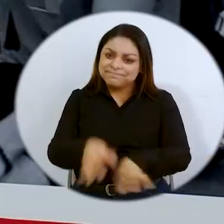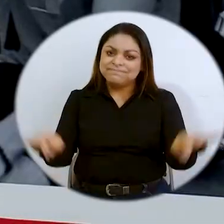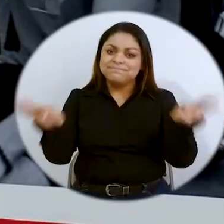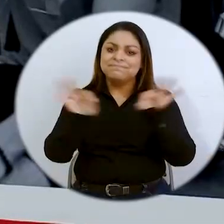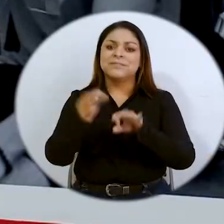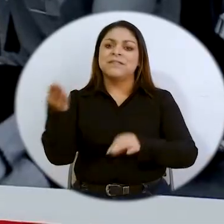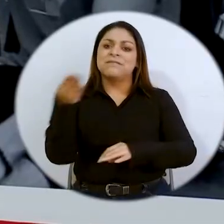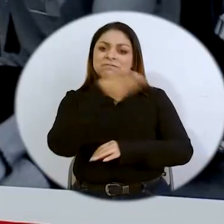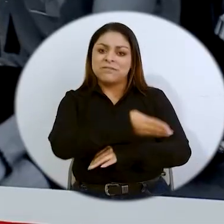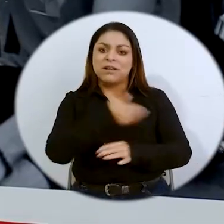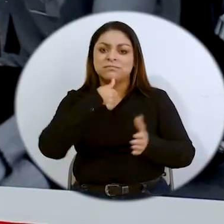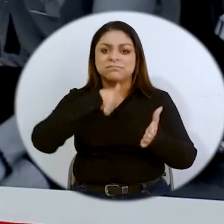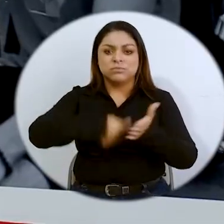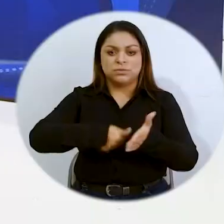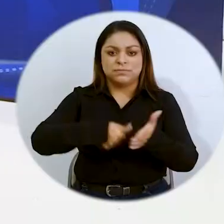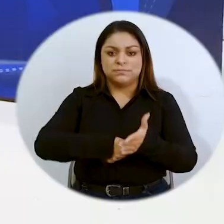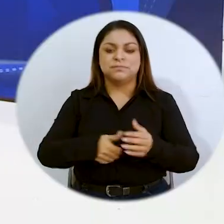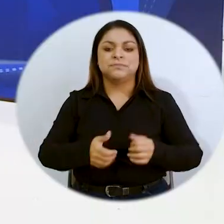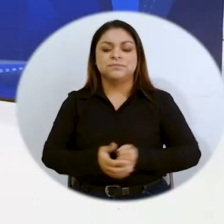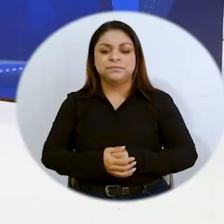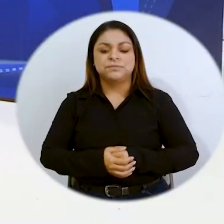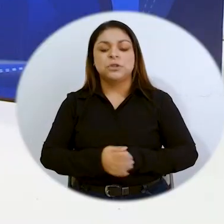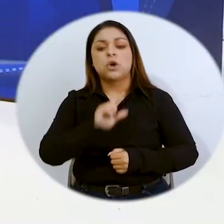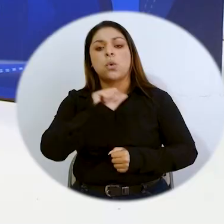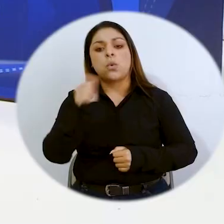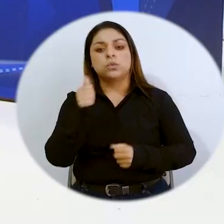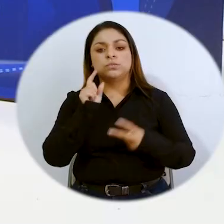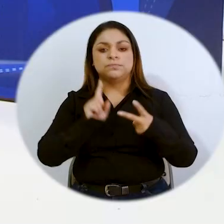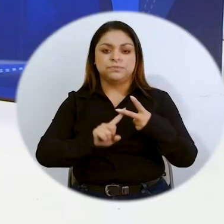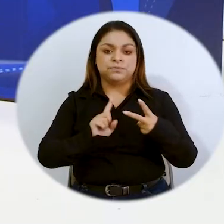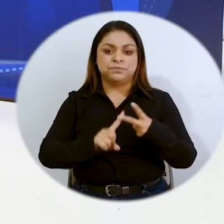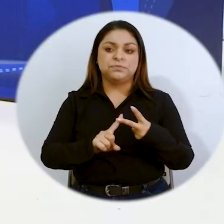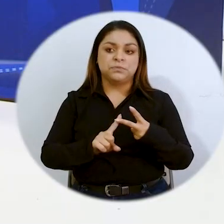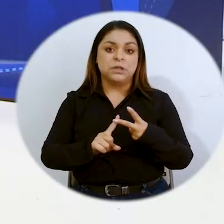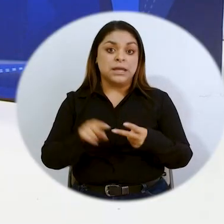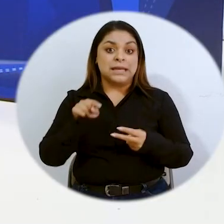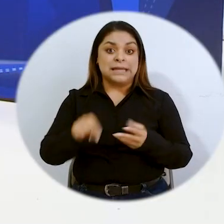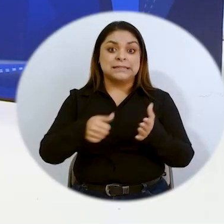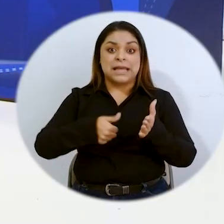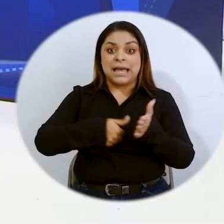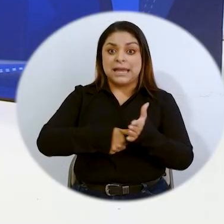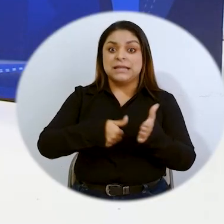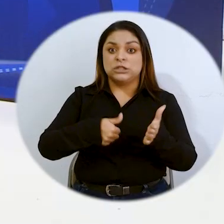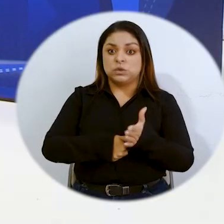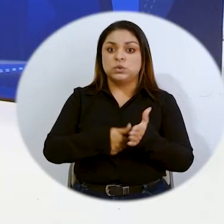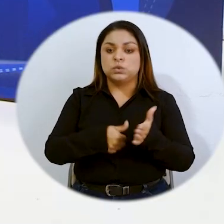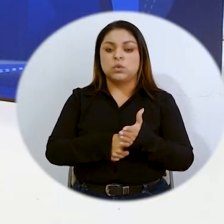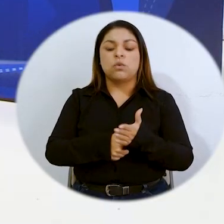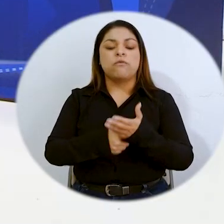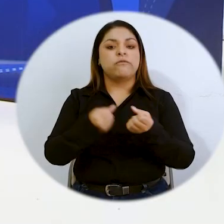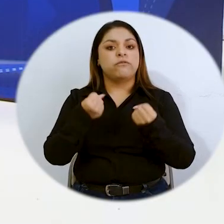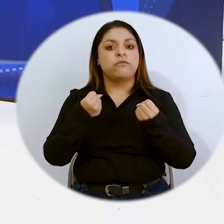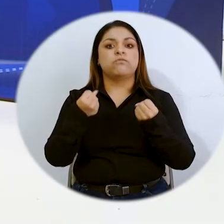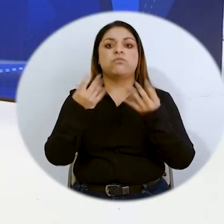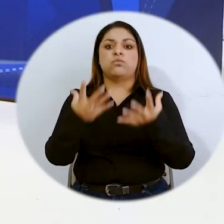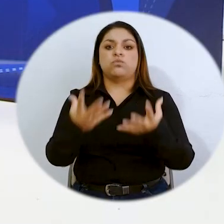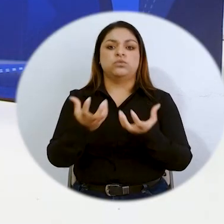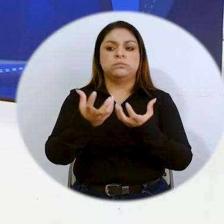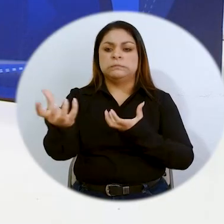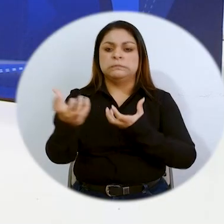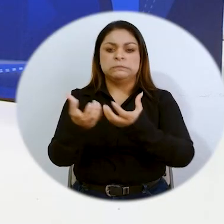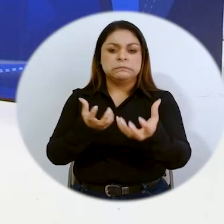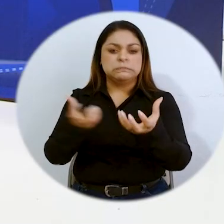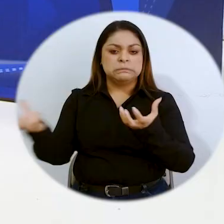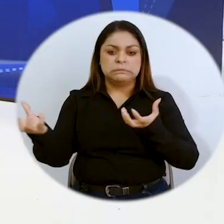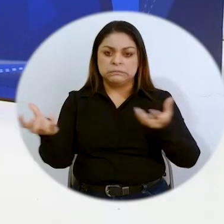que era que asistiera a las urnas. El otro elemento es que esta fue una elección bastante polarizante y ya hay evidencia que en el caso para